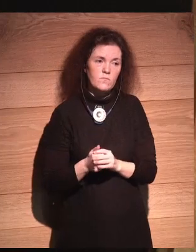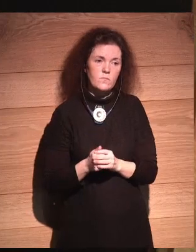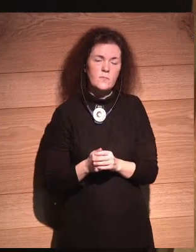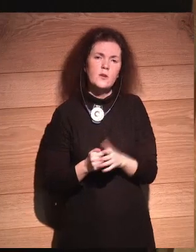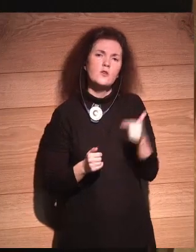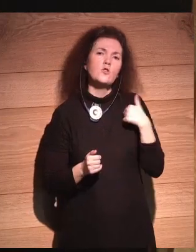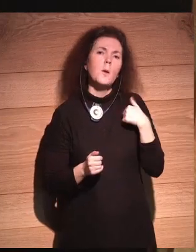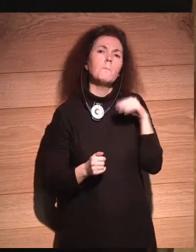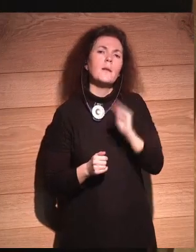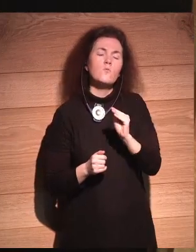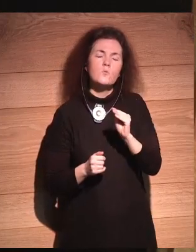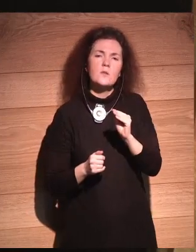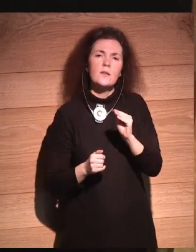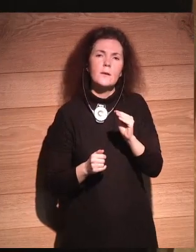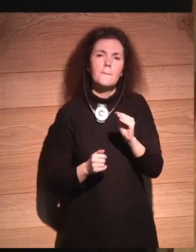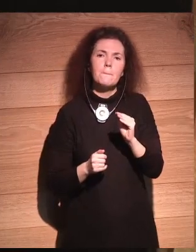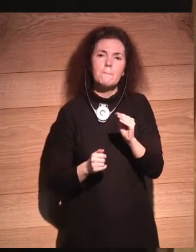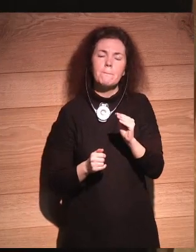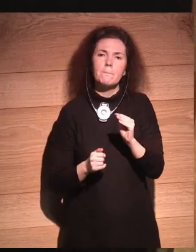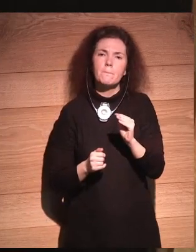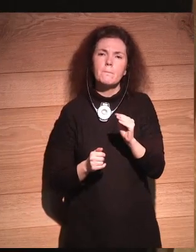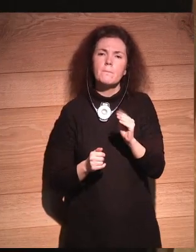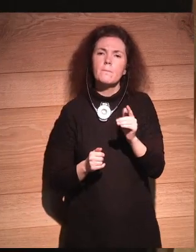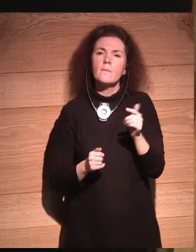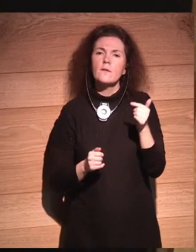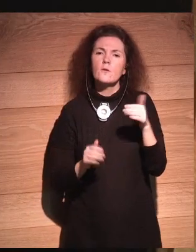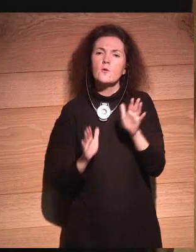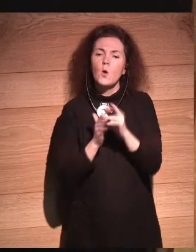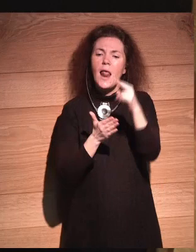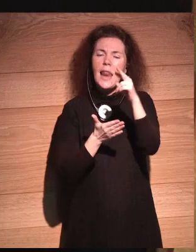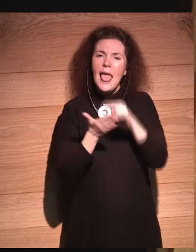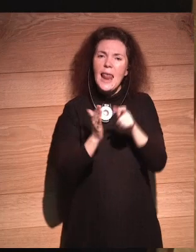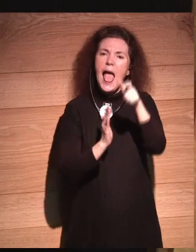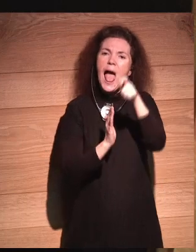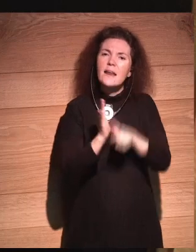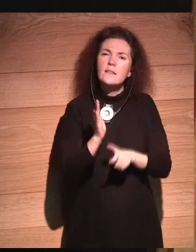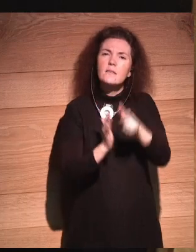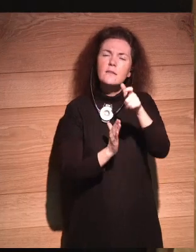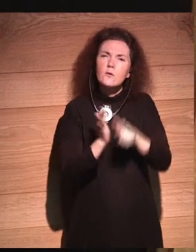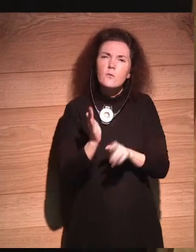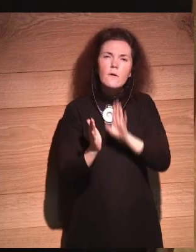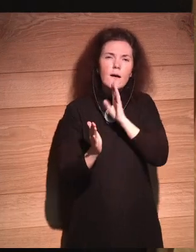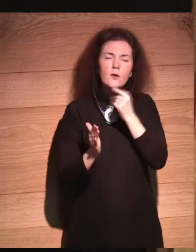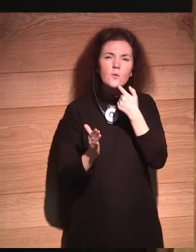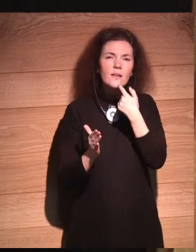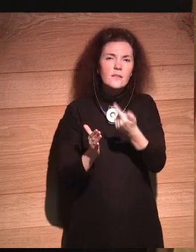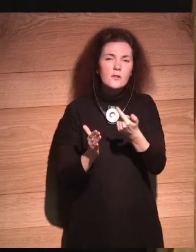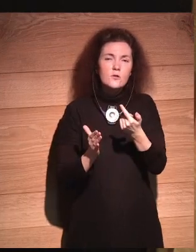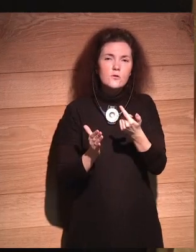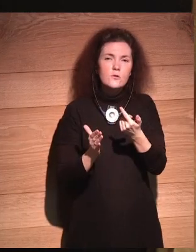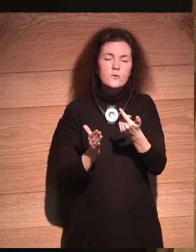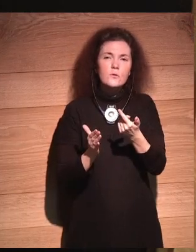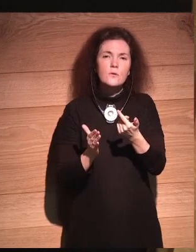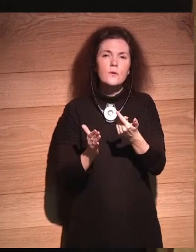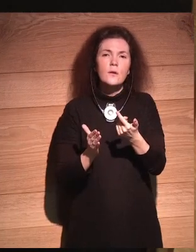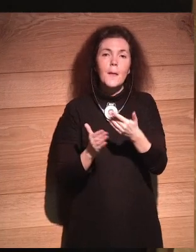Mi pregunta versa sobre dónde puedo leer el artículo que usted ha publicado